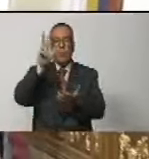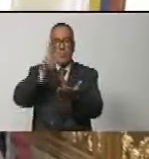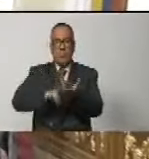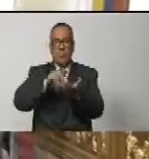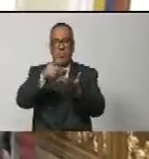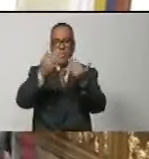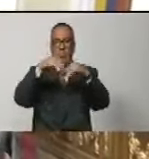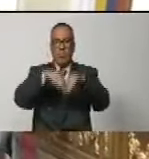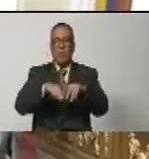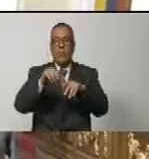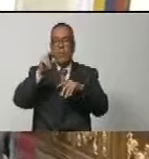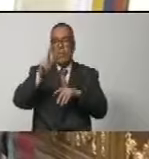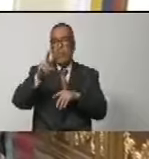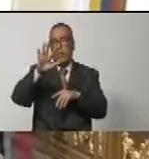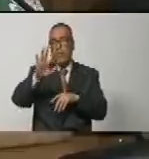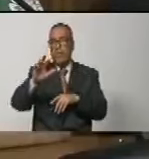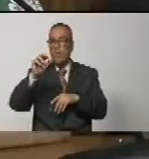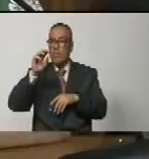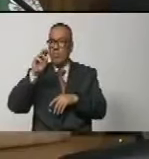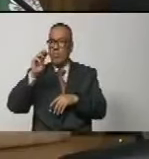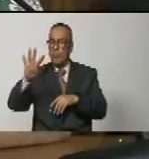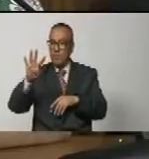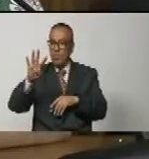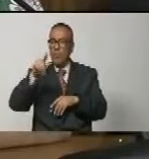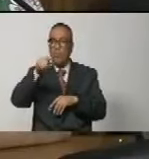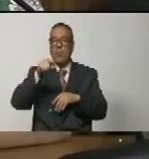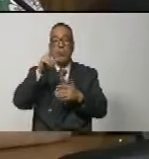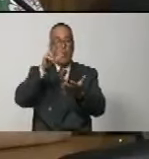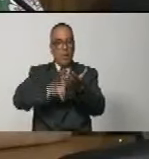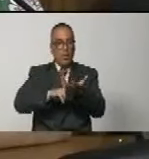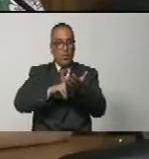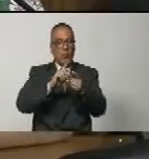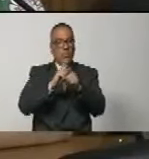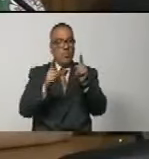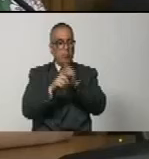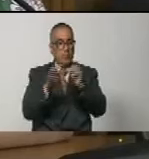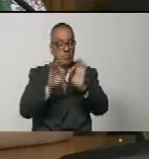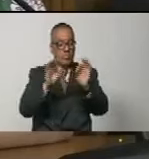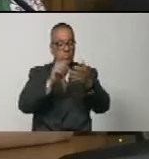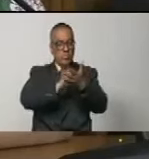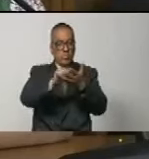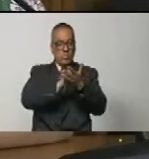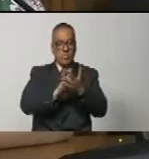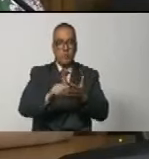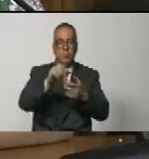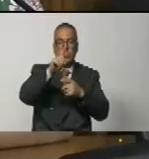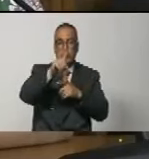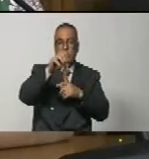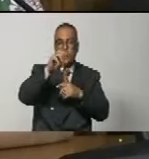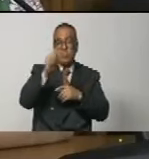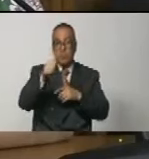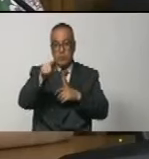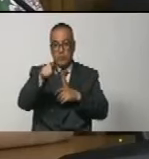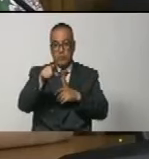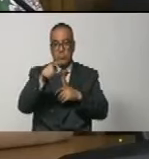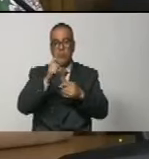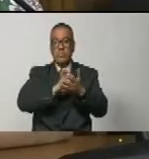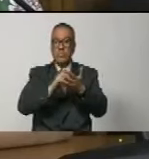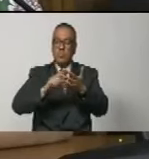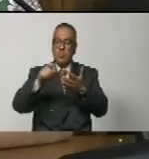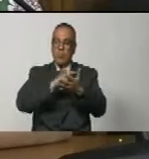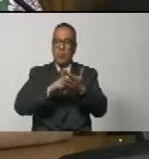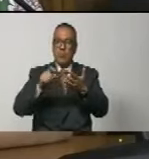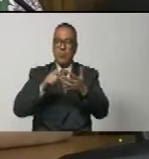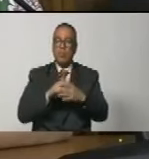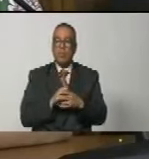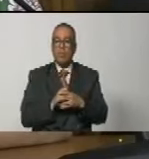Aprobado. Siguiente. Ducentésimo quincuagésimo cuarto. Se sugiere aprobar sin modificación el contenido del artículo 110, el cual queda redactado